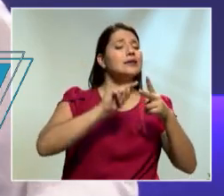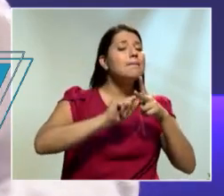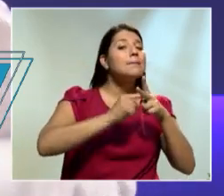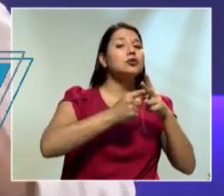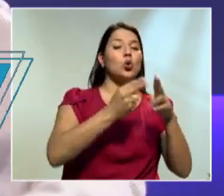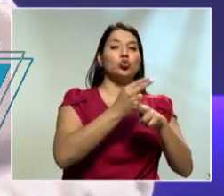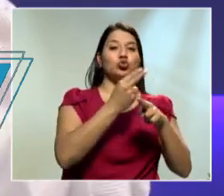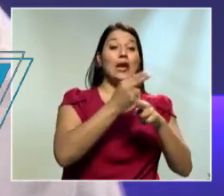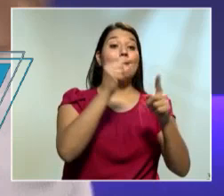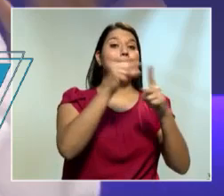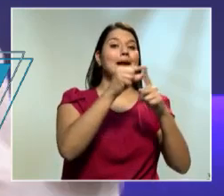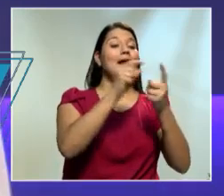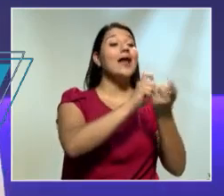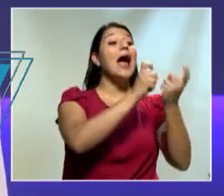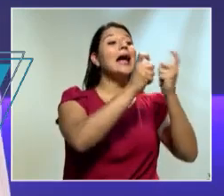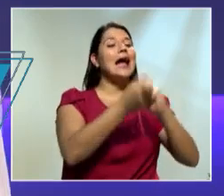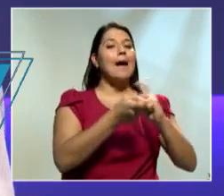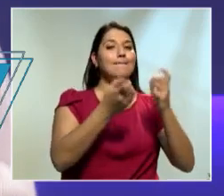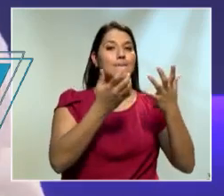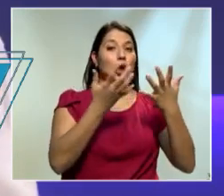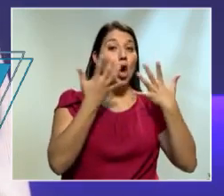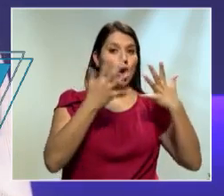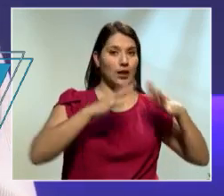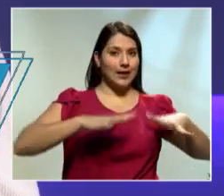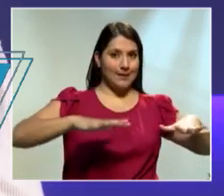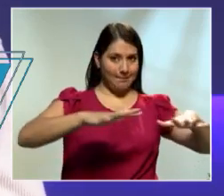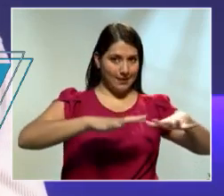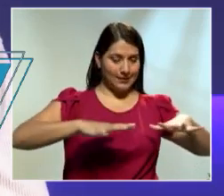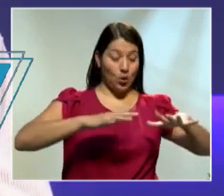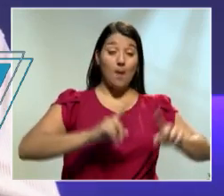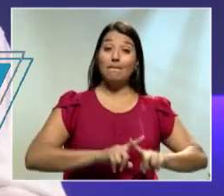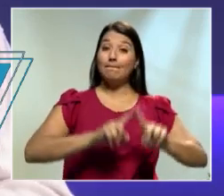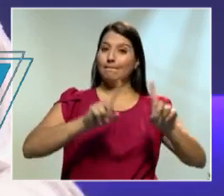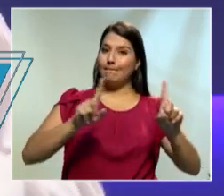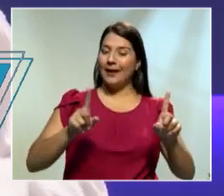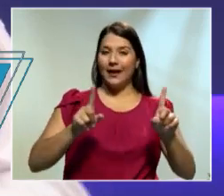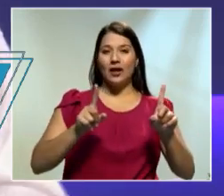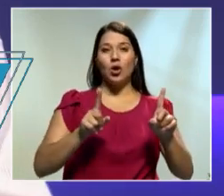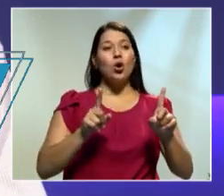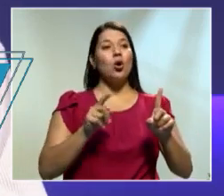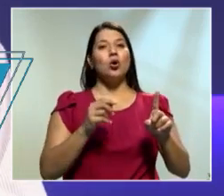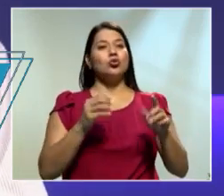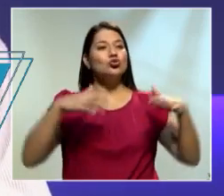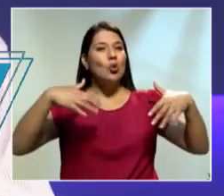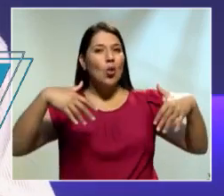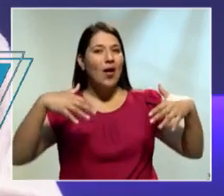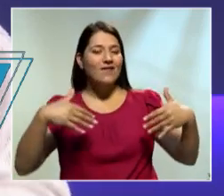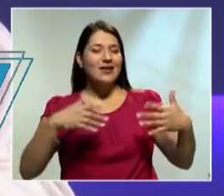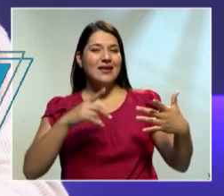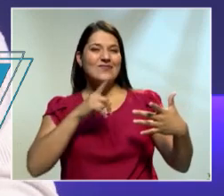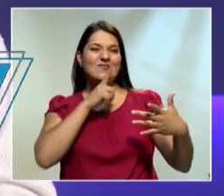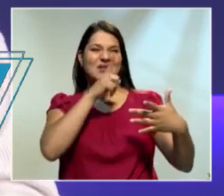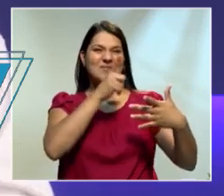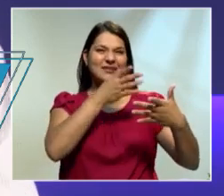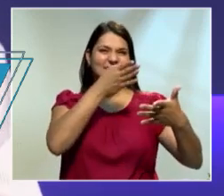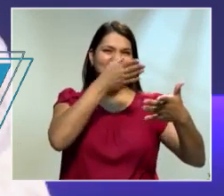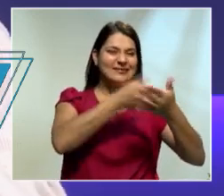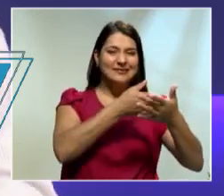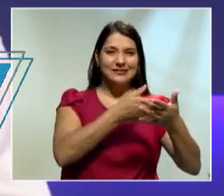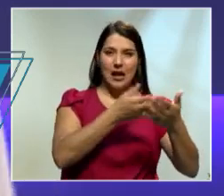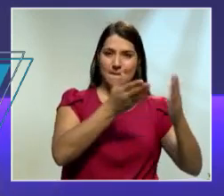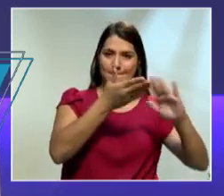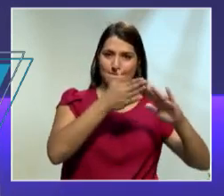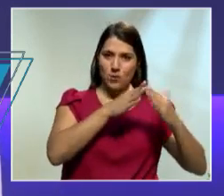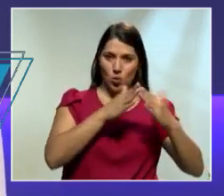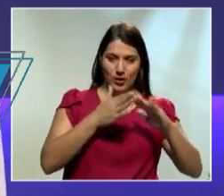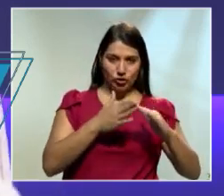comenzando a dar cambios en las variables climáticas. Sin embargo, estos todavía no habían tenido una repercusión sobre las distintas poblaciones que